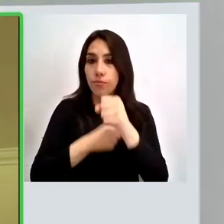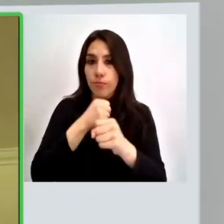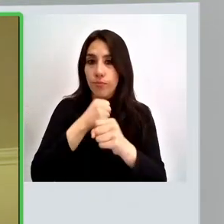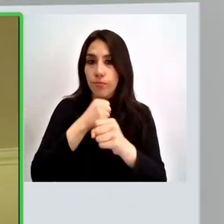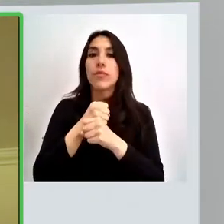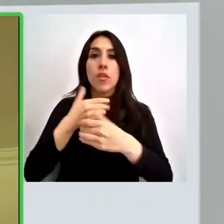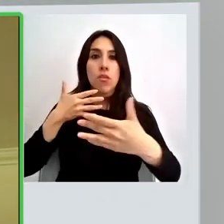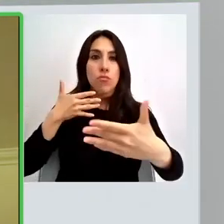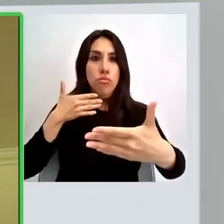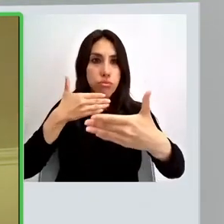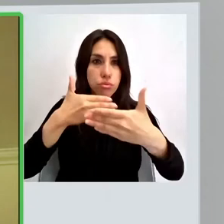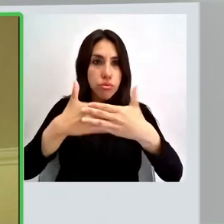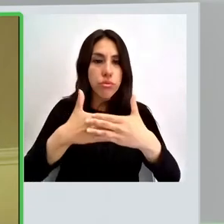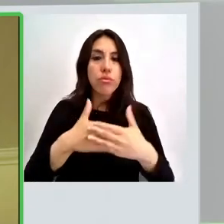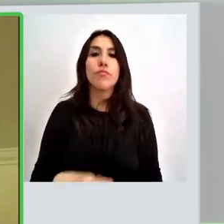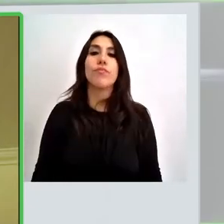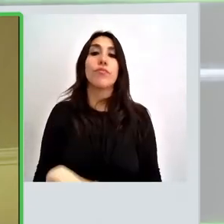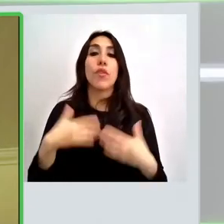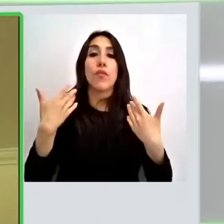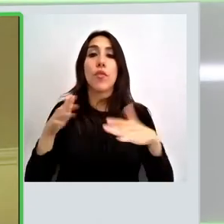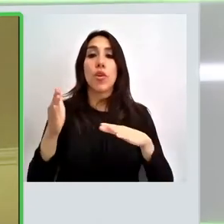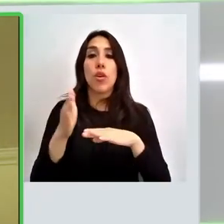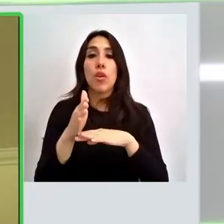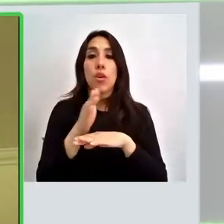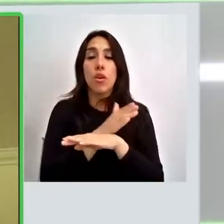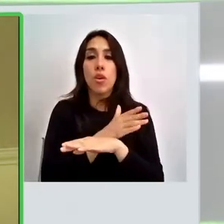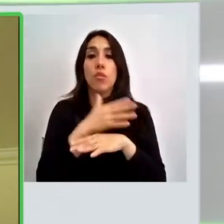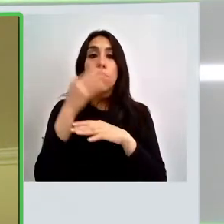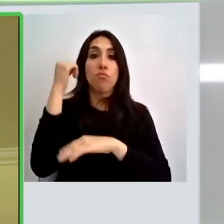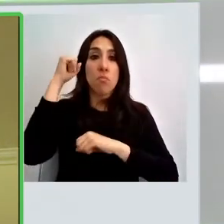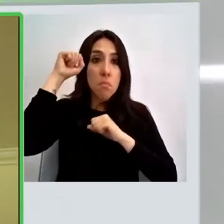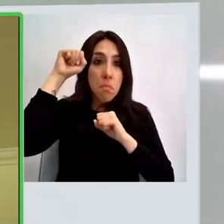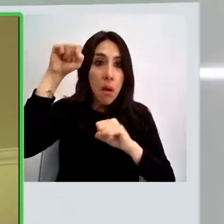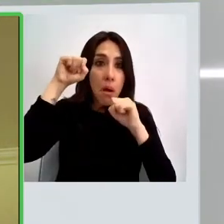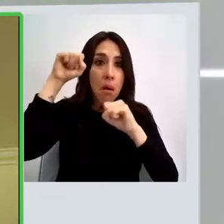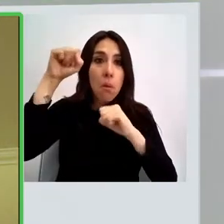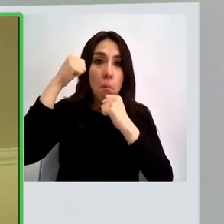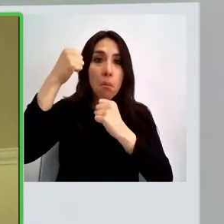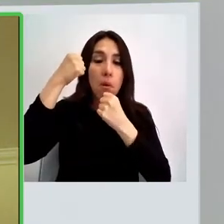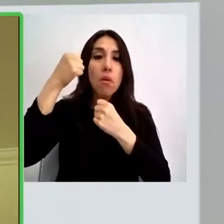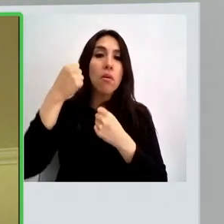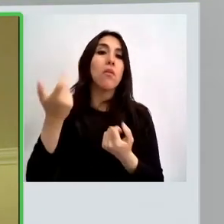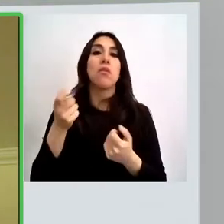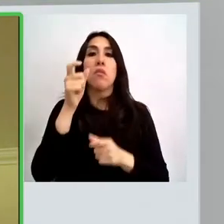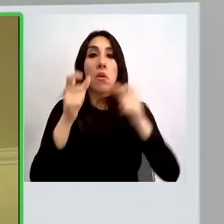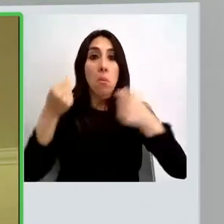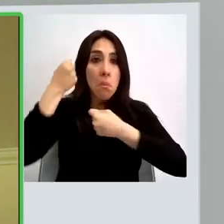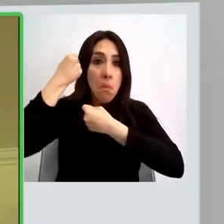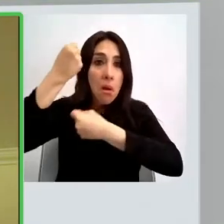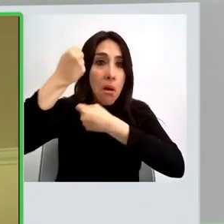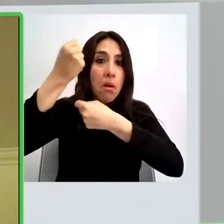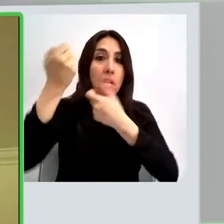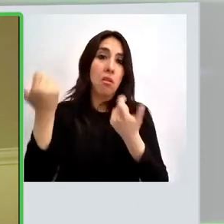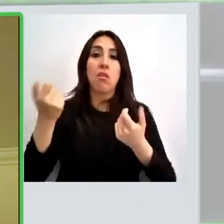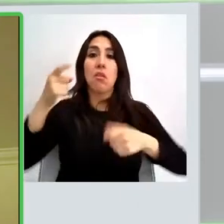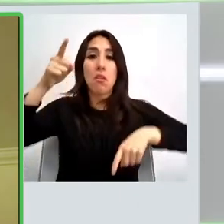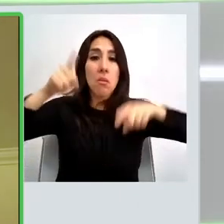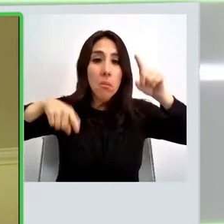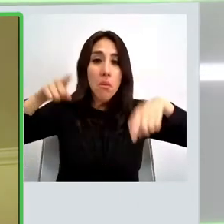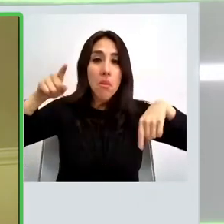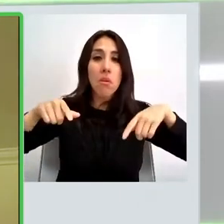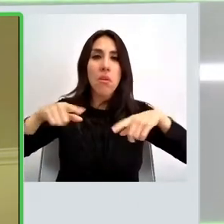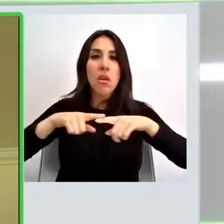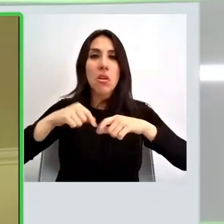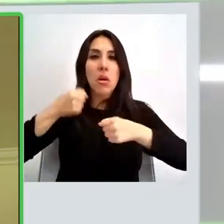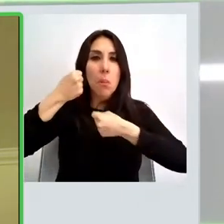pues está en prisión por lo mismo que estaban peleando por los derechos civiles porque estaban peleando contra la discriminación para